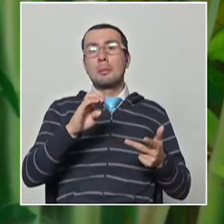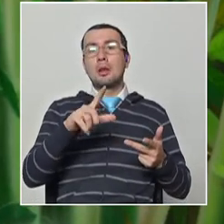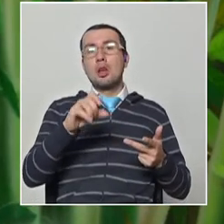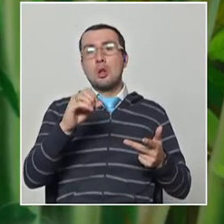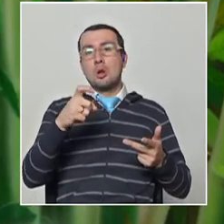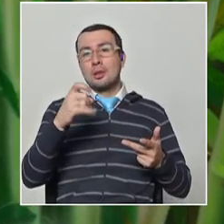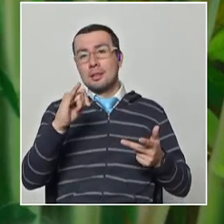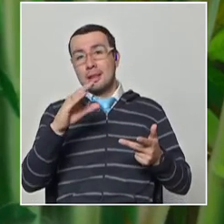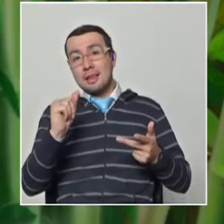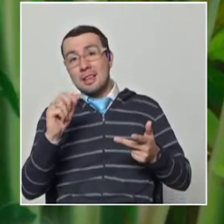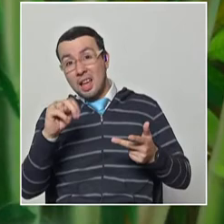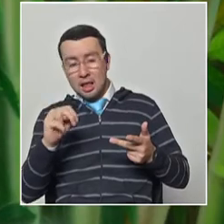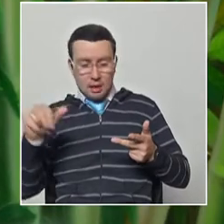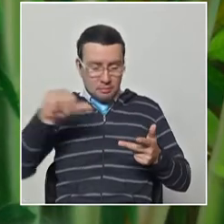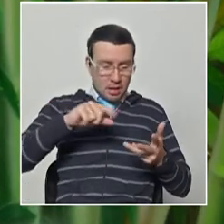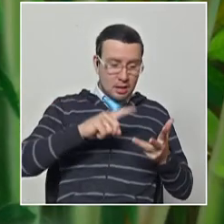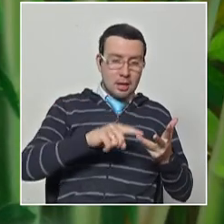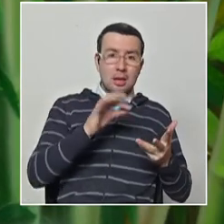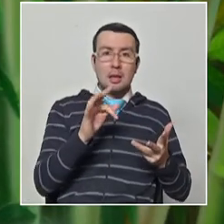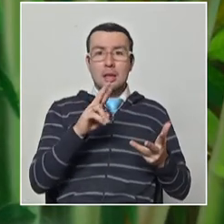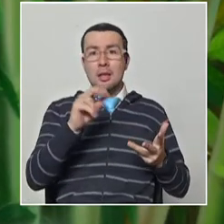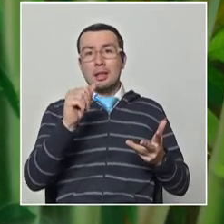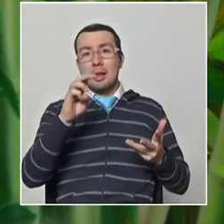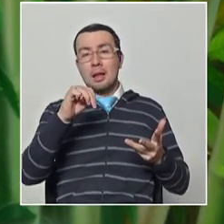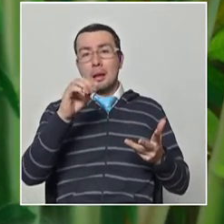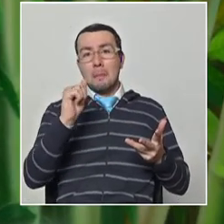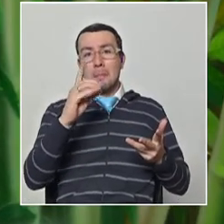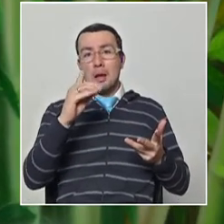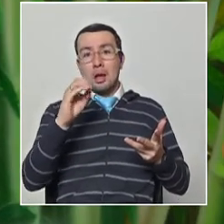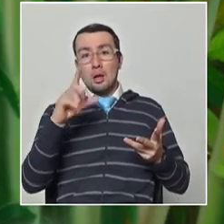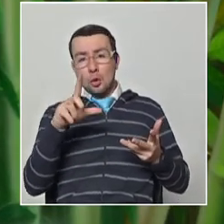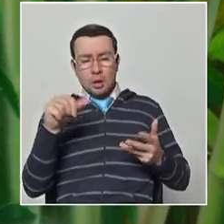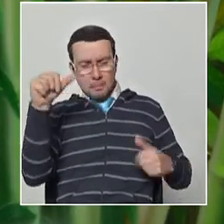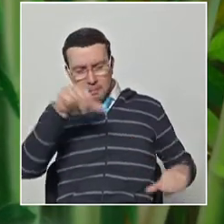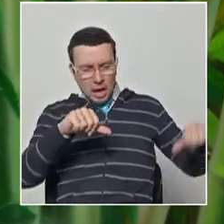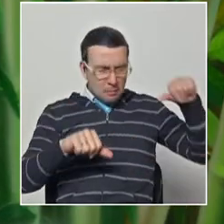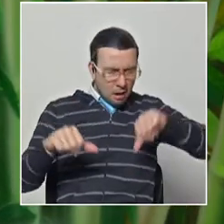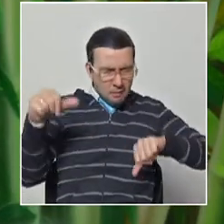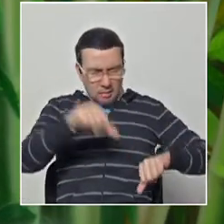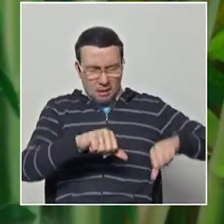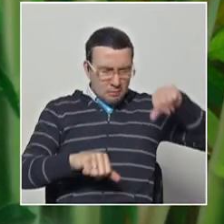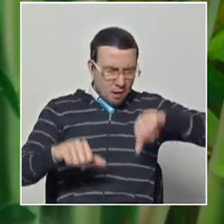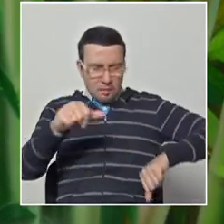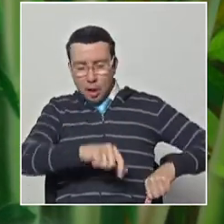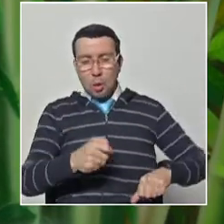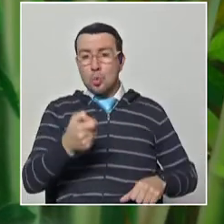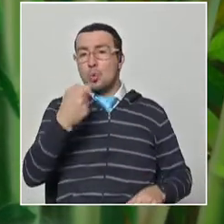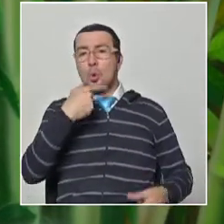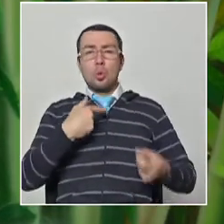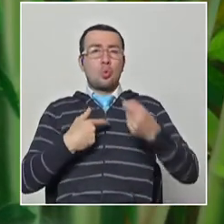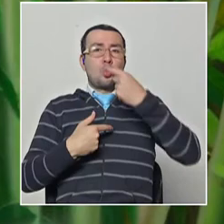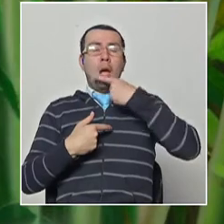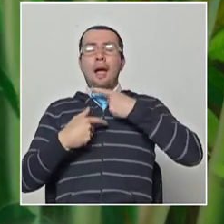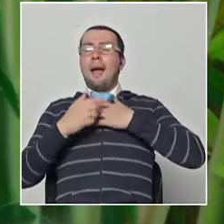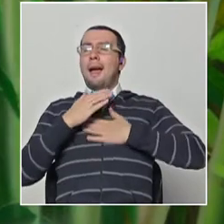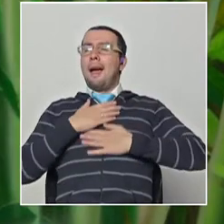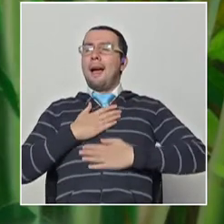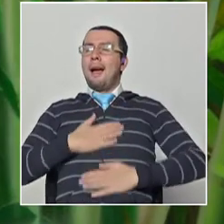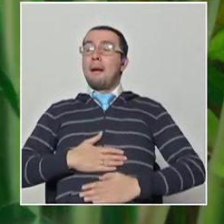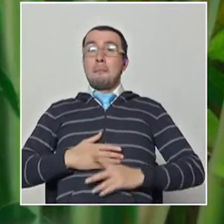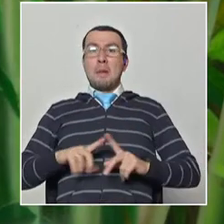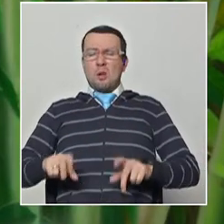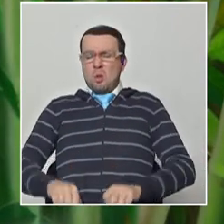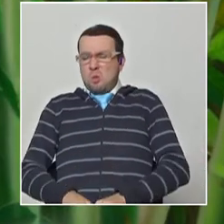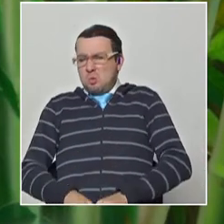agregándole a esto tramadol ya hicieron una mezcla absolutamente dañina para el ser humano